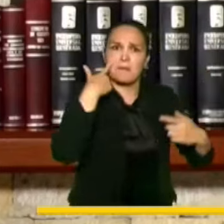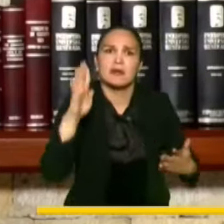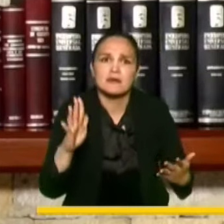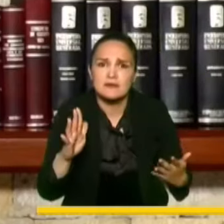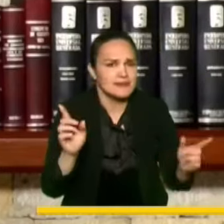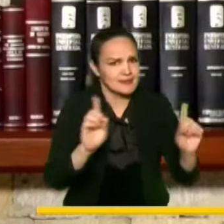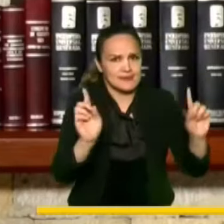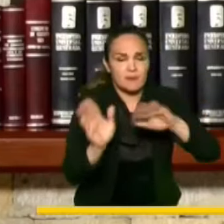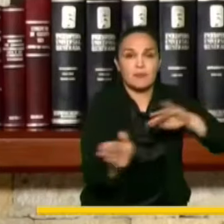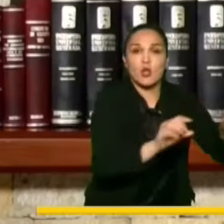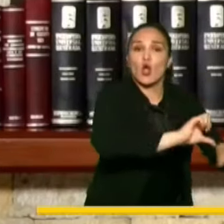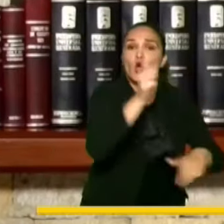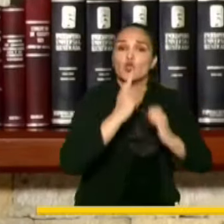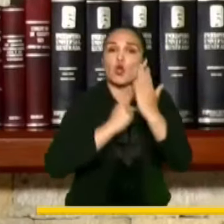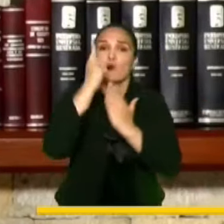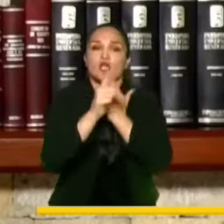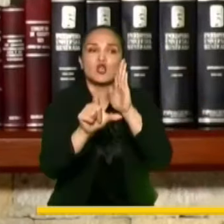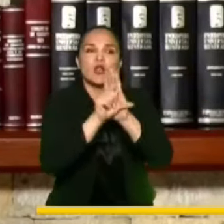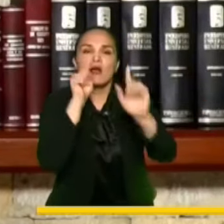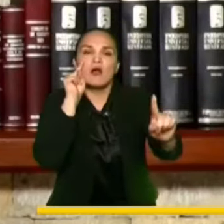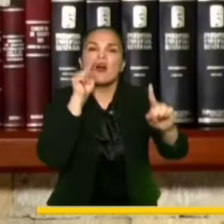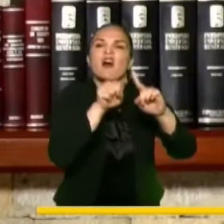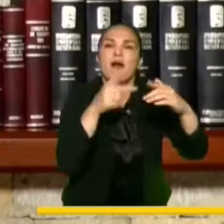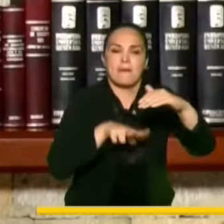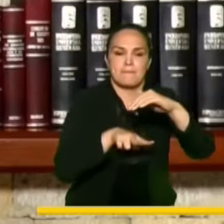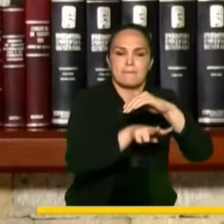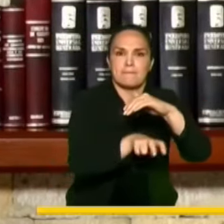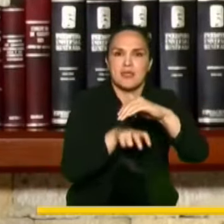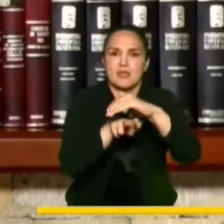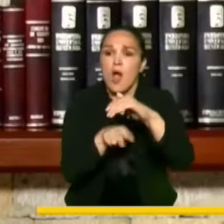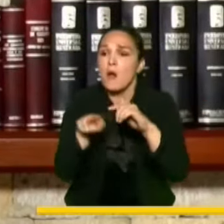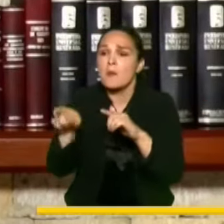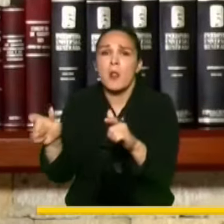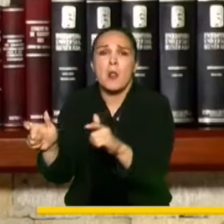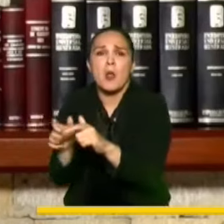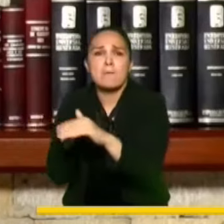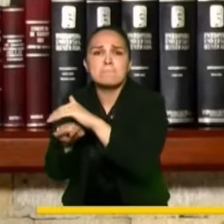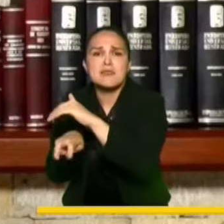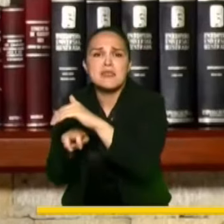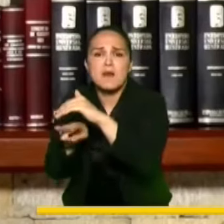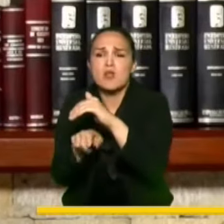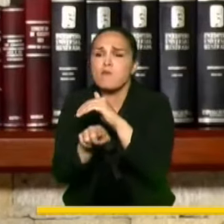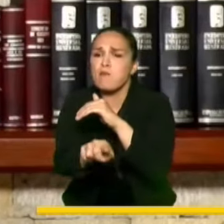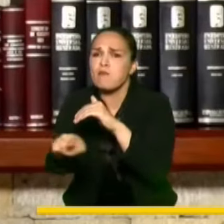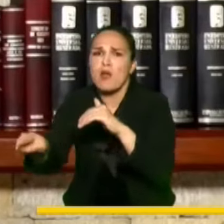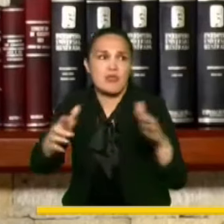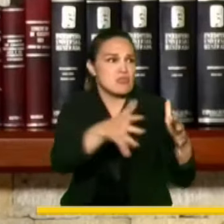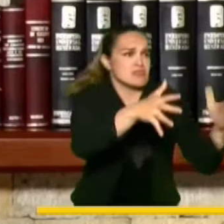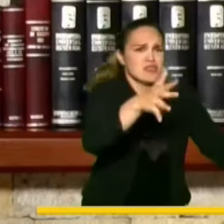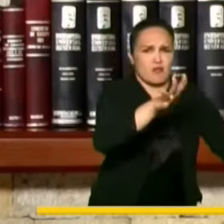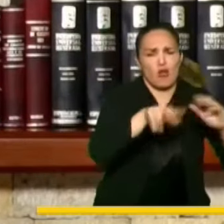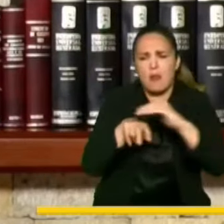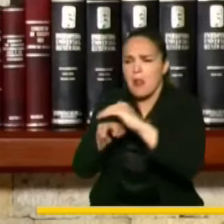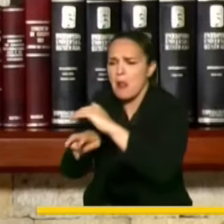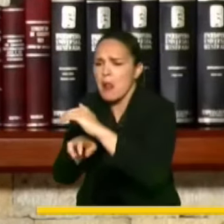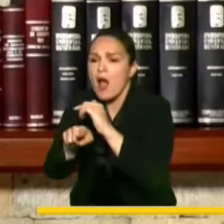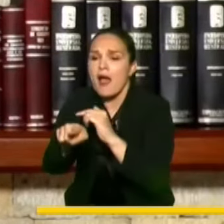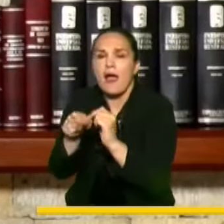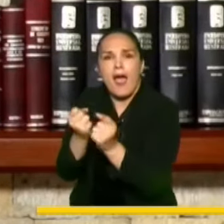proyecto de ley de minería para proteger la pequeña minería del país y llevarla hacia tecnologías